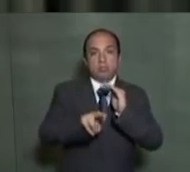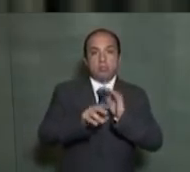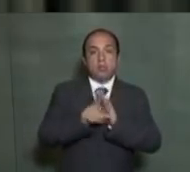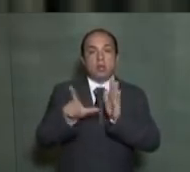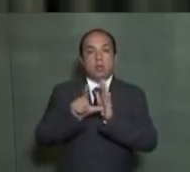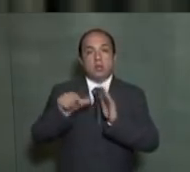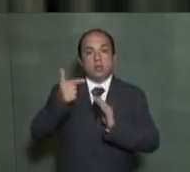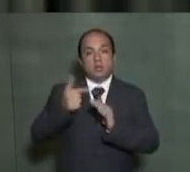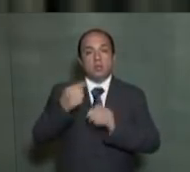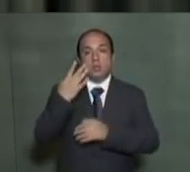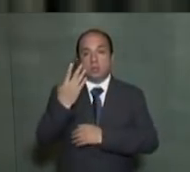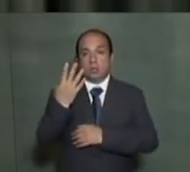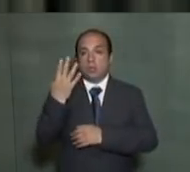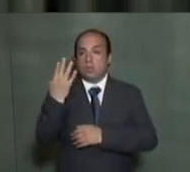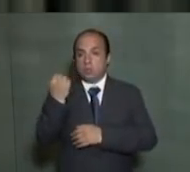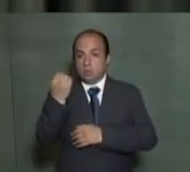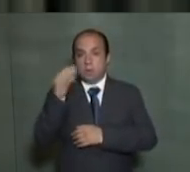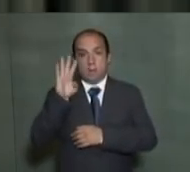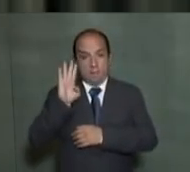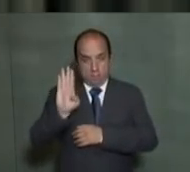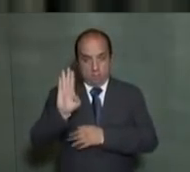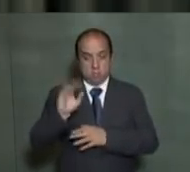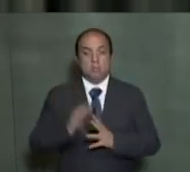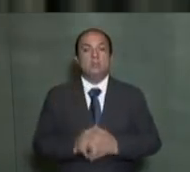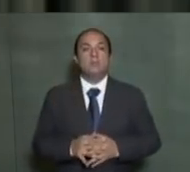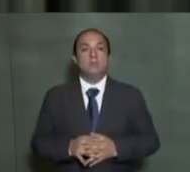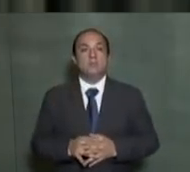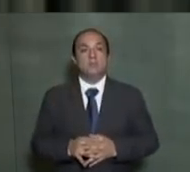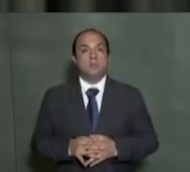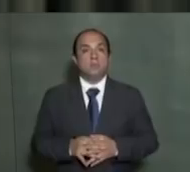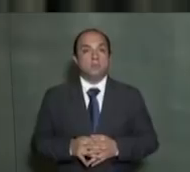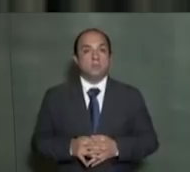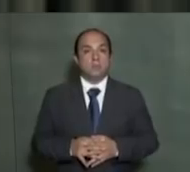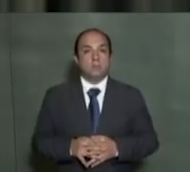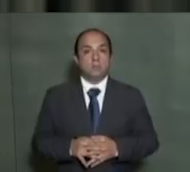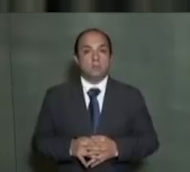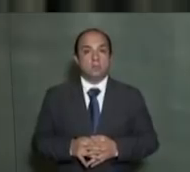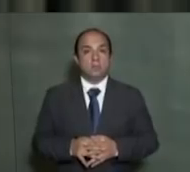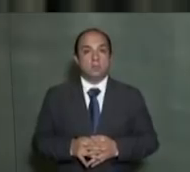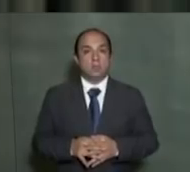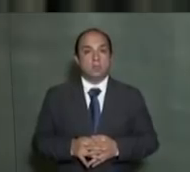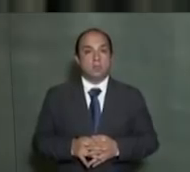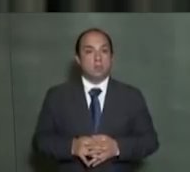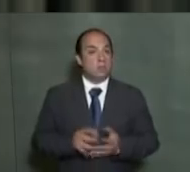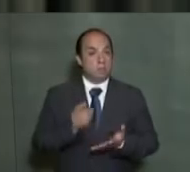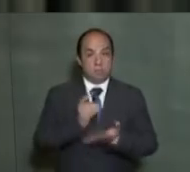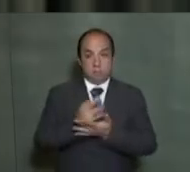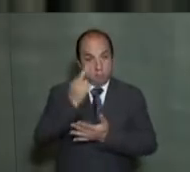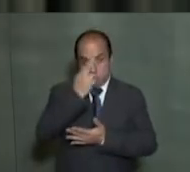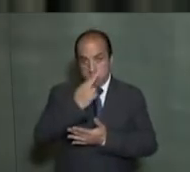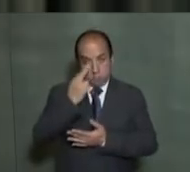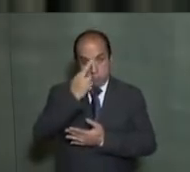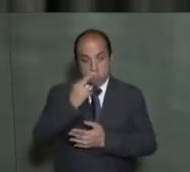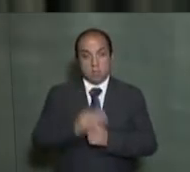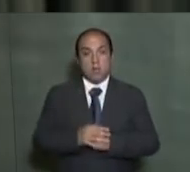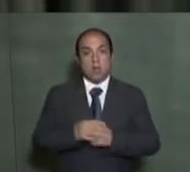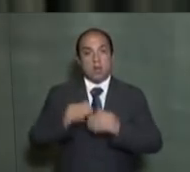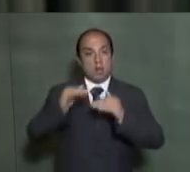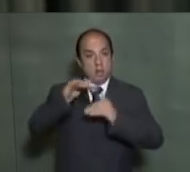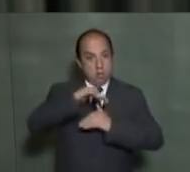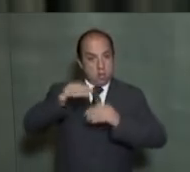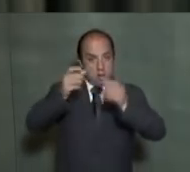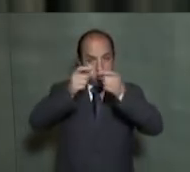4, 9 y B, a excepción del tramo colapsado, que como ustedes lo